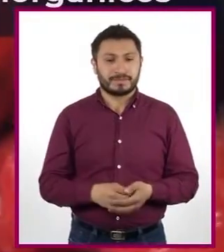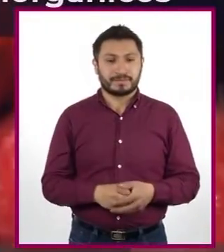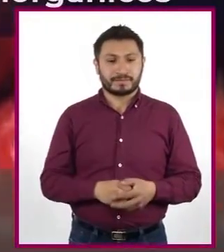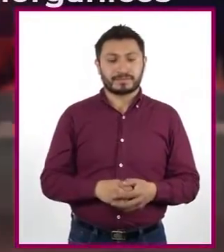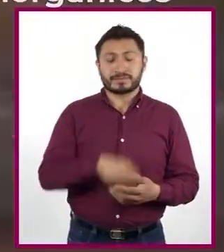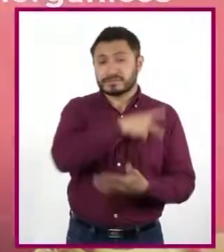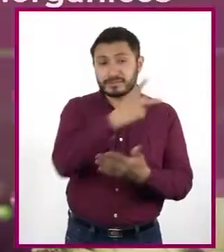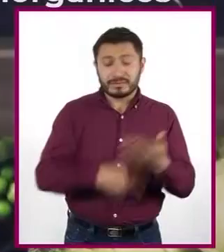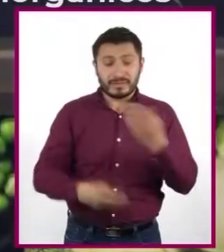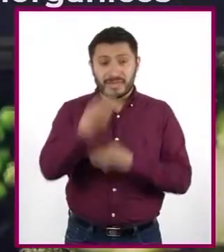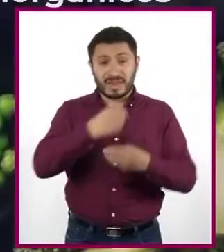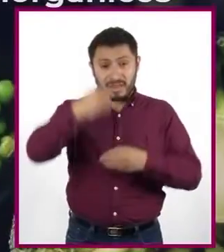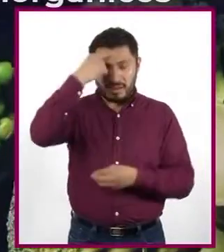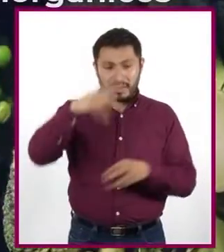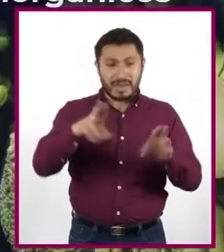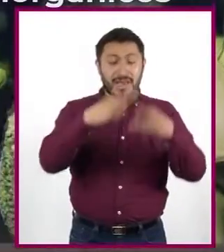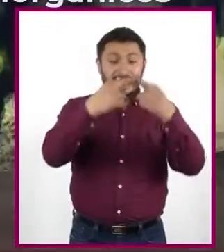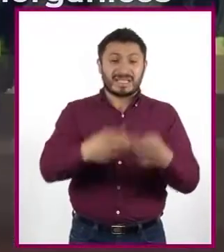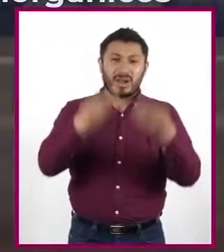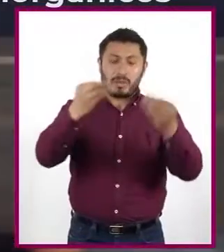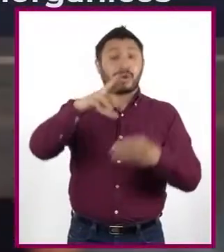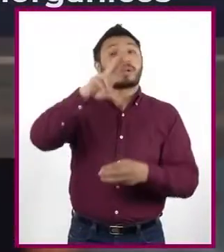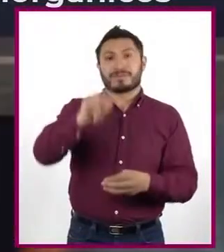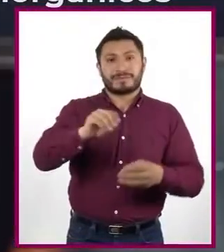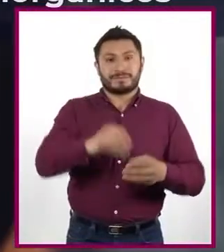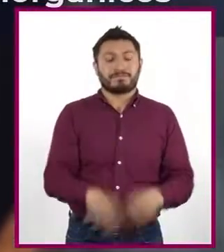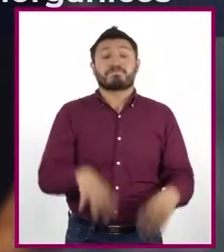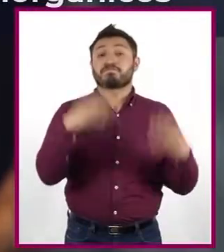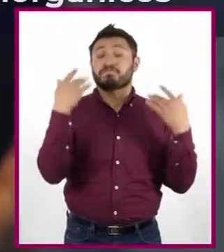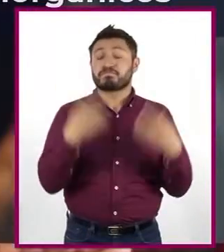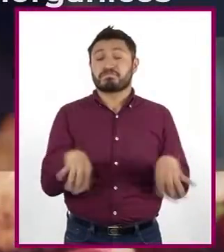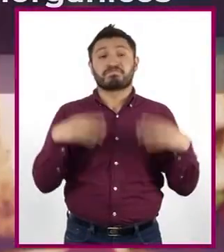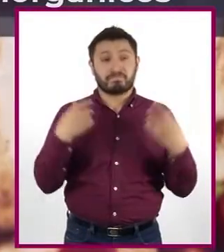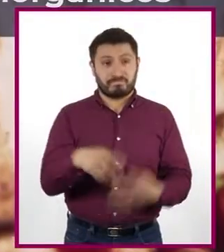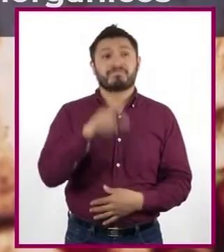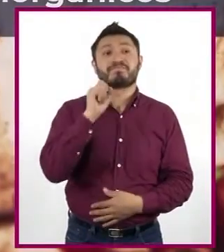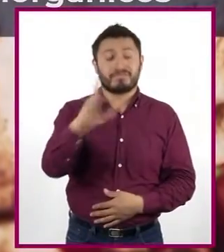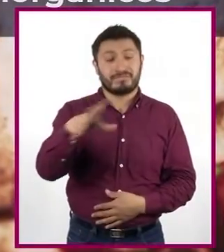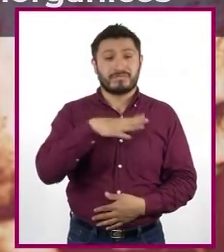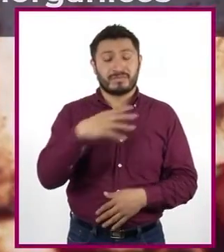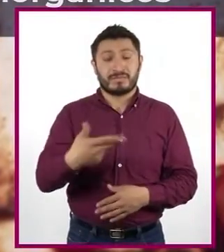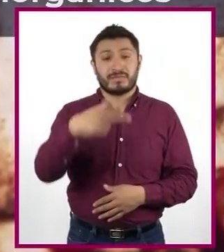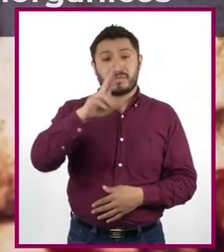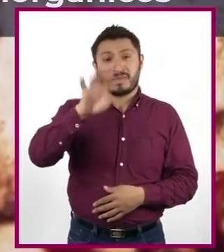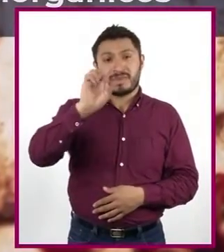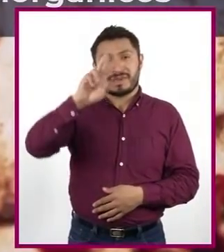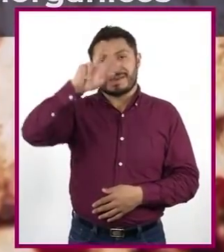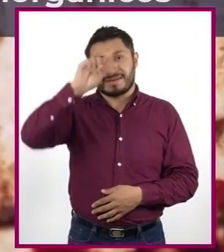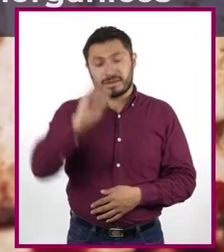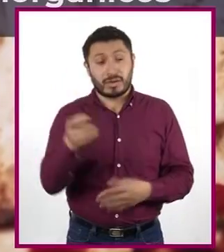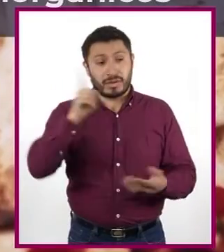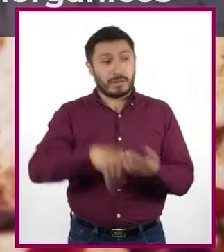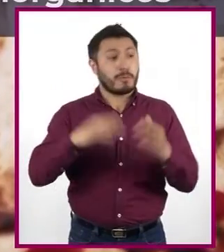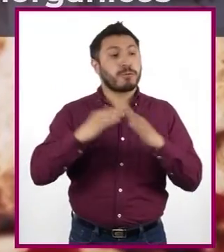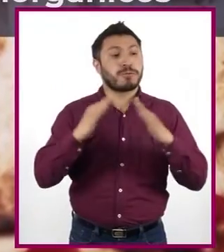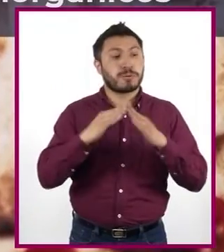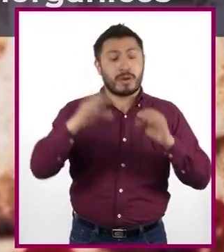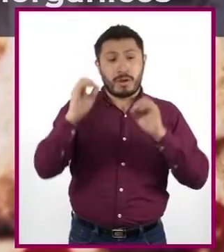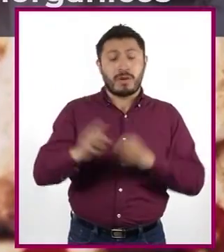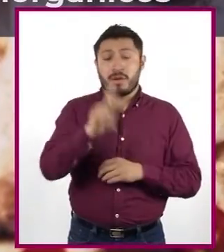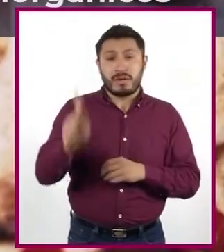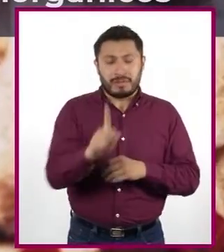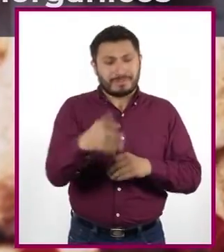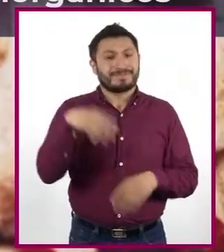Planificar las comidas para evitar los sobrantes. También tener un huerto en casa o en su barrio. Es